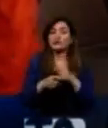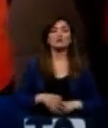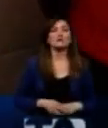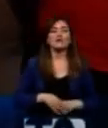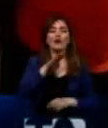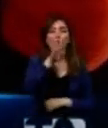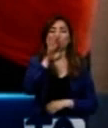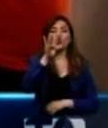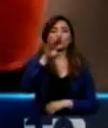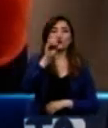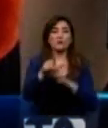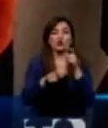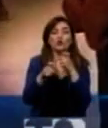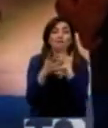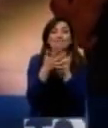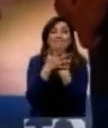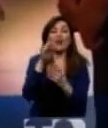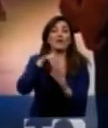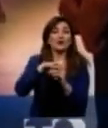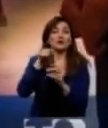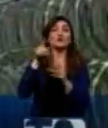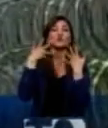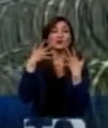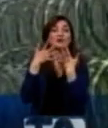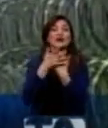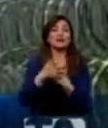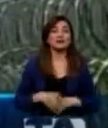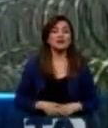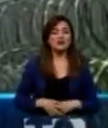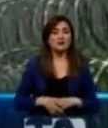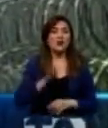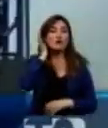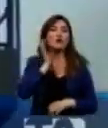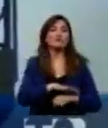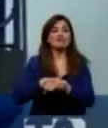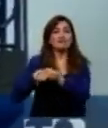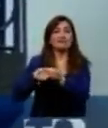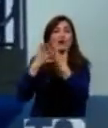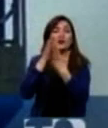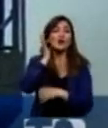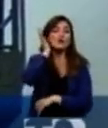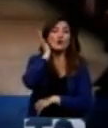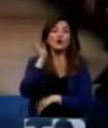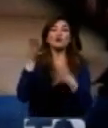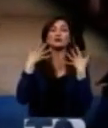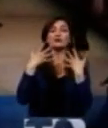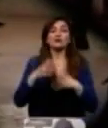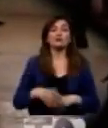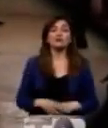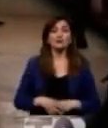los 480 privados de libertad de este centro, mientras que una de las detenidas permanece en la cárcel de mujeres de